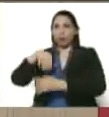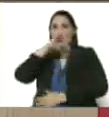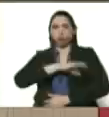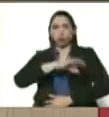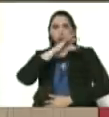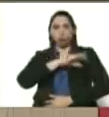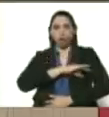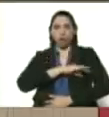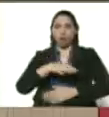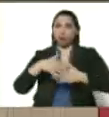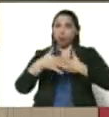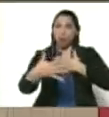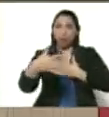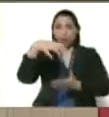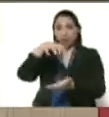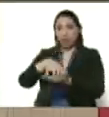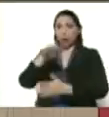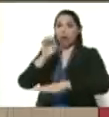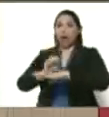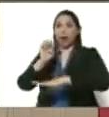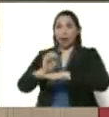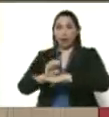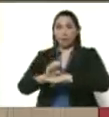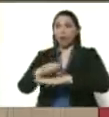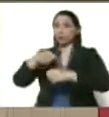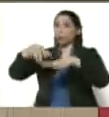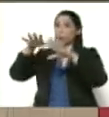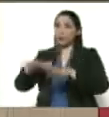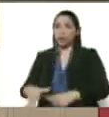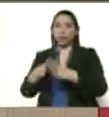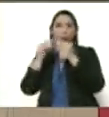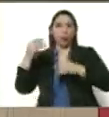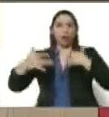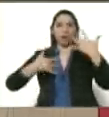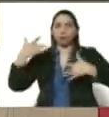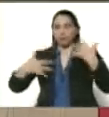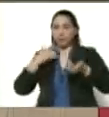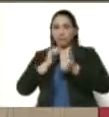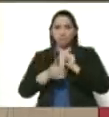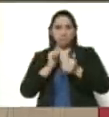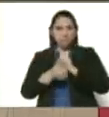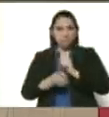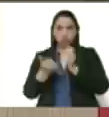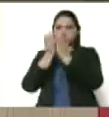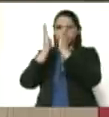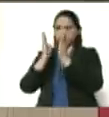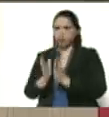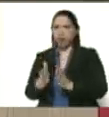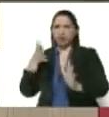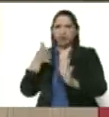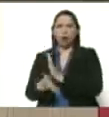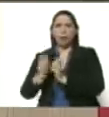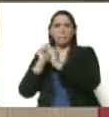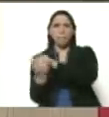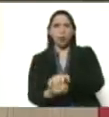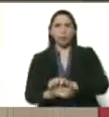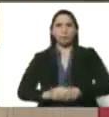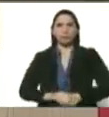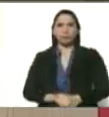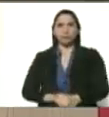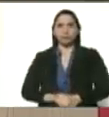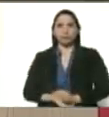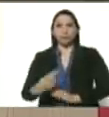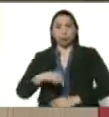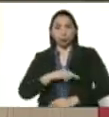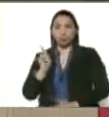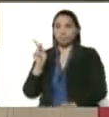social y durante el estado de alarma, se suspendían todas las actividades deportivas y académicas relacionadas. Llegamos